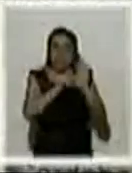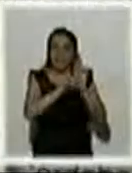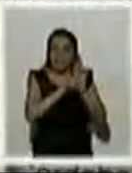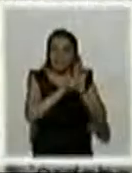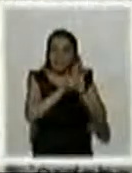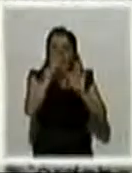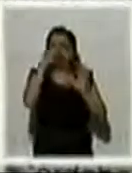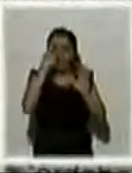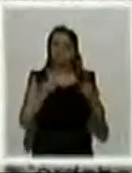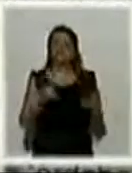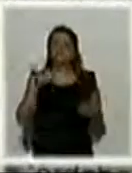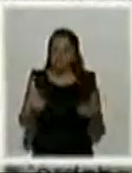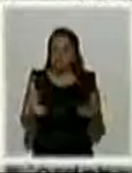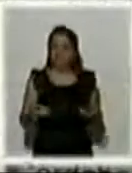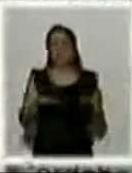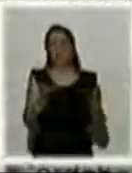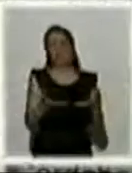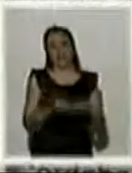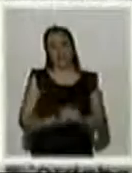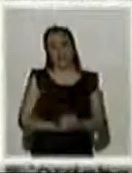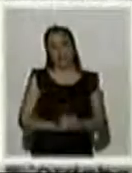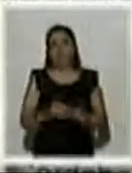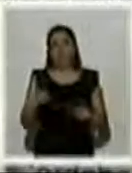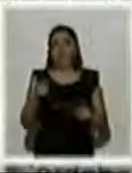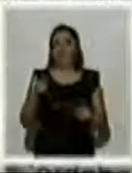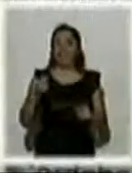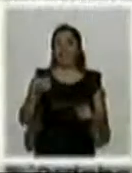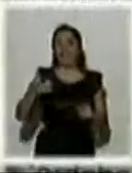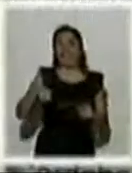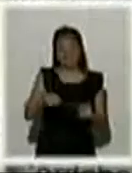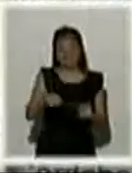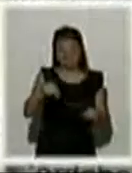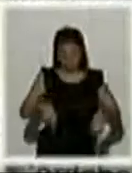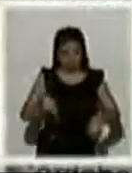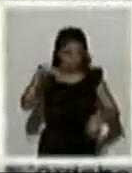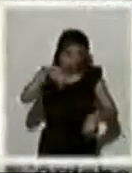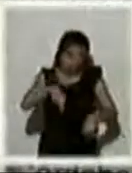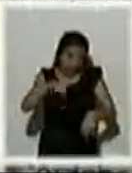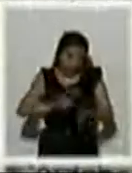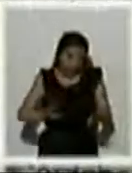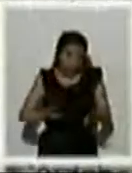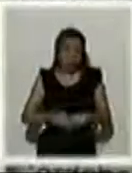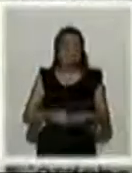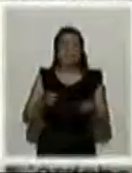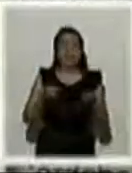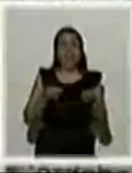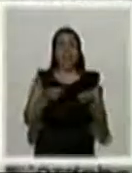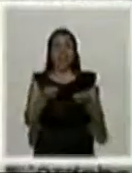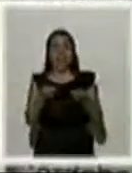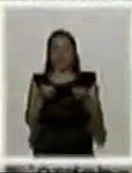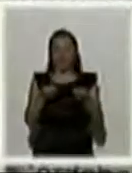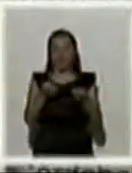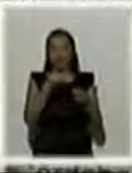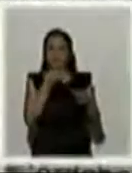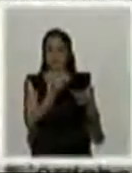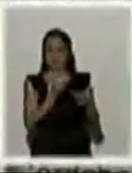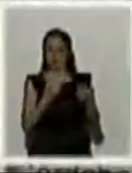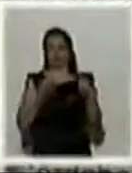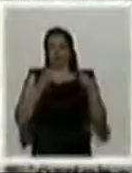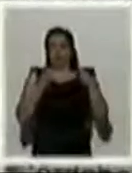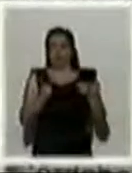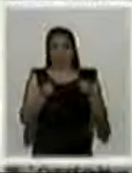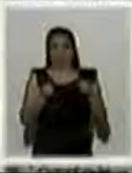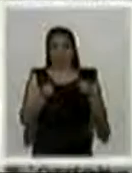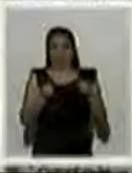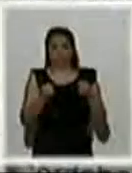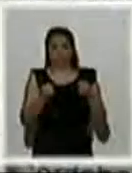en las legislaciones y políticas de la gestión local, cuanto para coordinar mejor los esfuerzos que nuestro país necesita para la